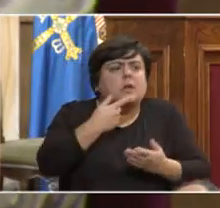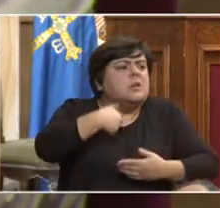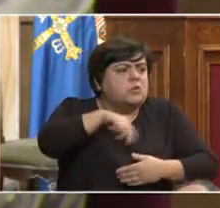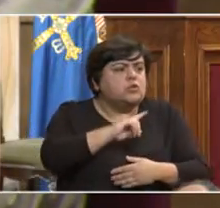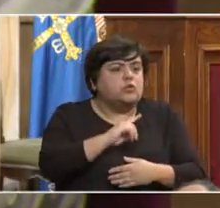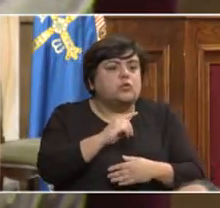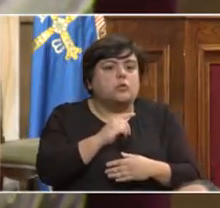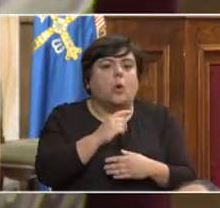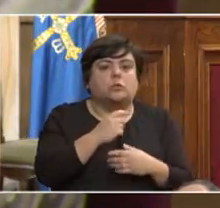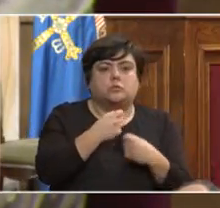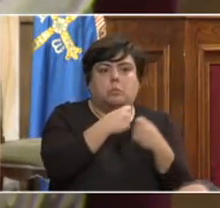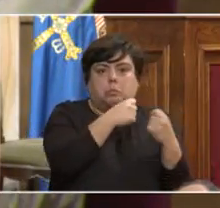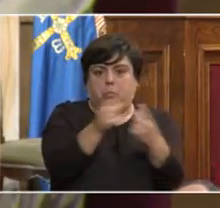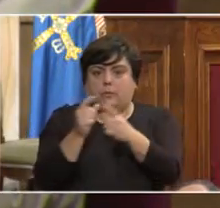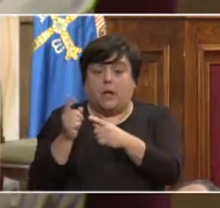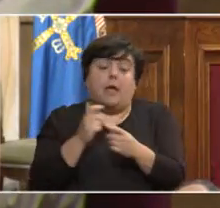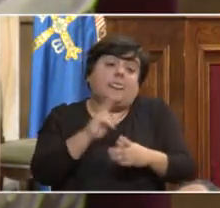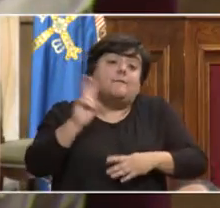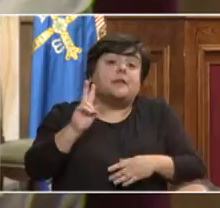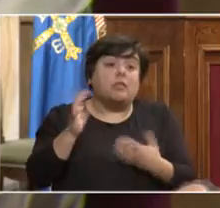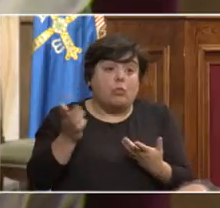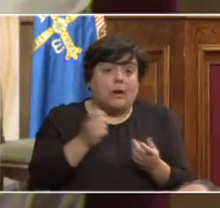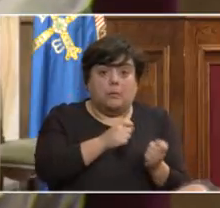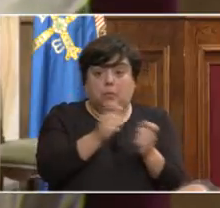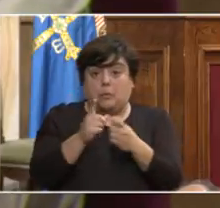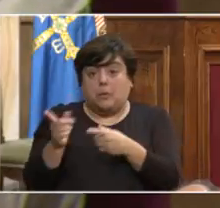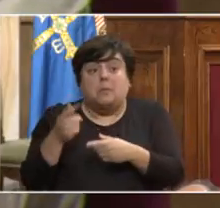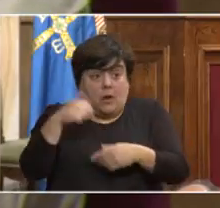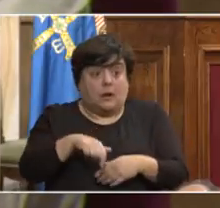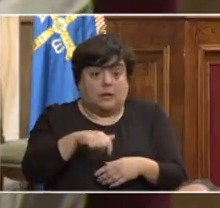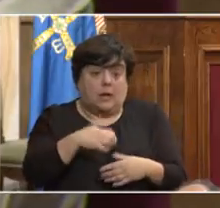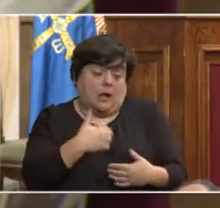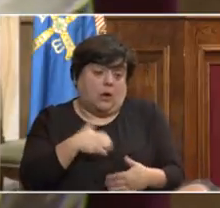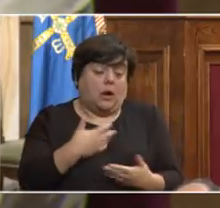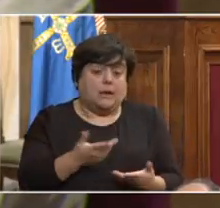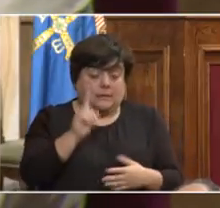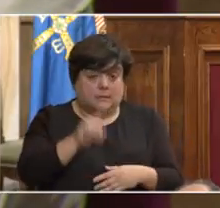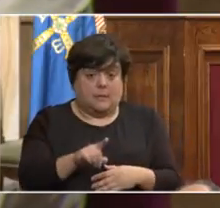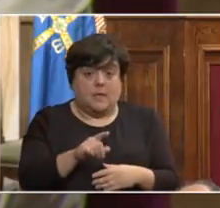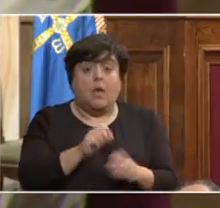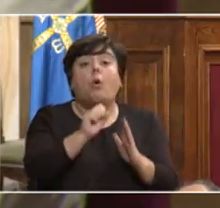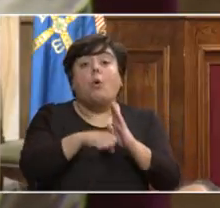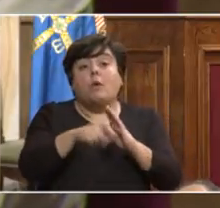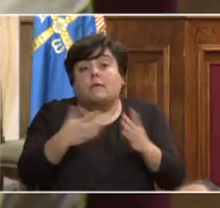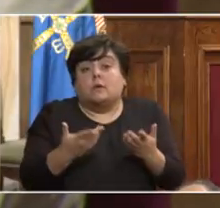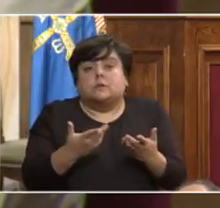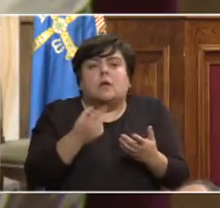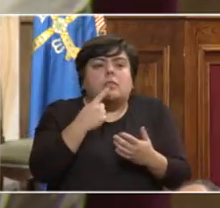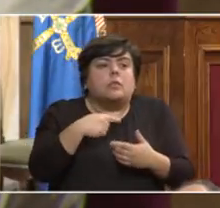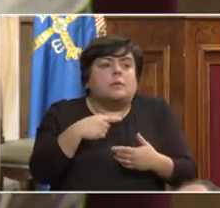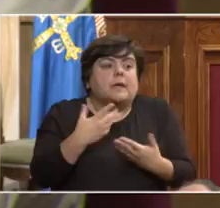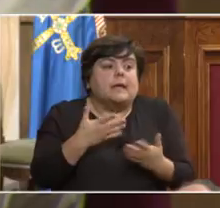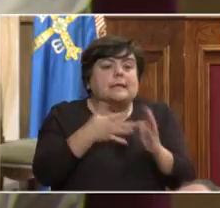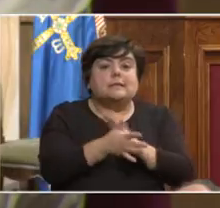importamos muchos de Venezuela, pero hay una gran producción nacional también de culebrones, ¿no? Donde